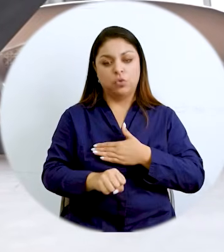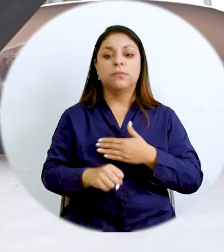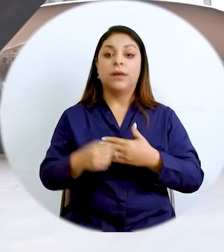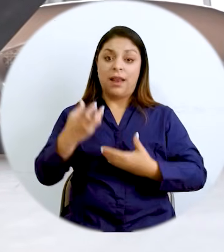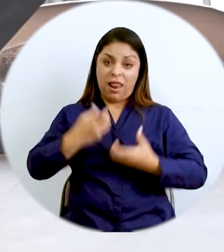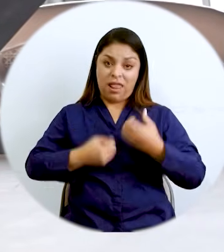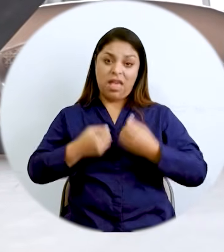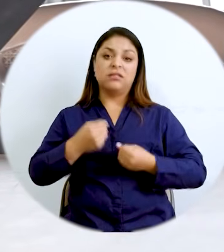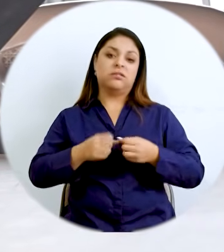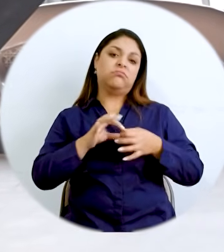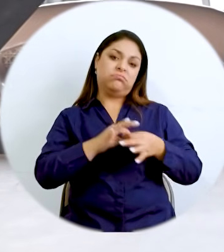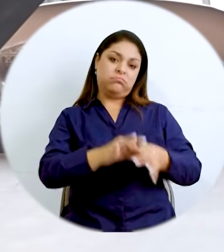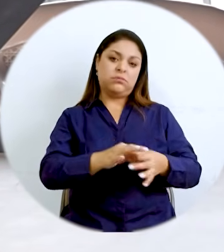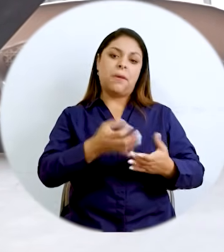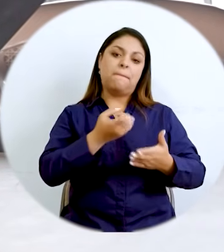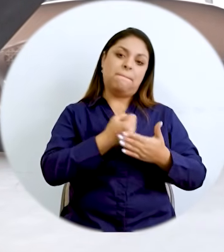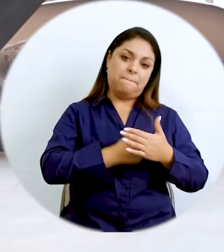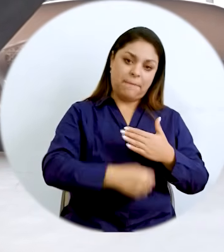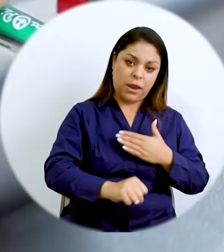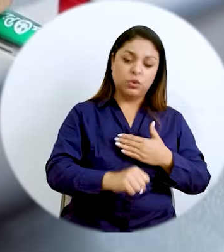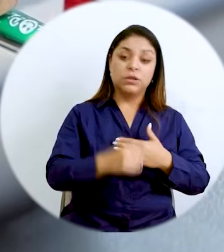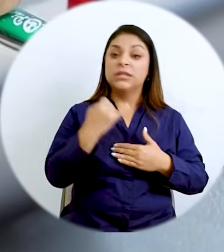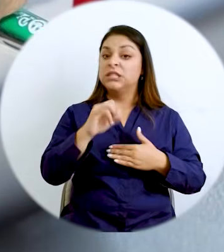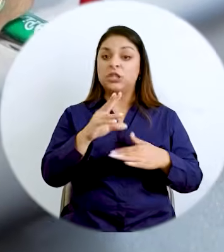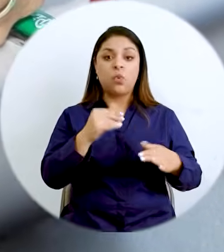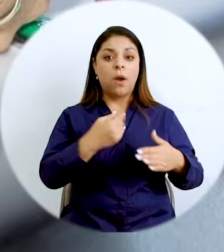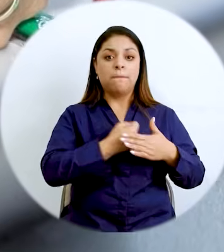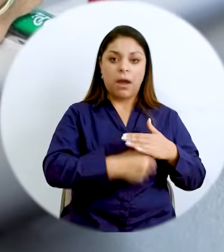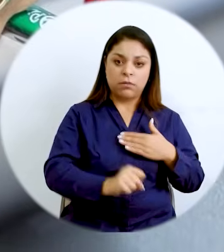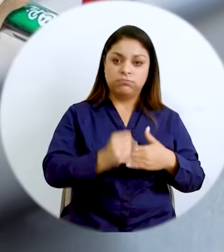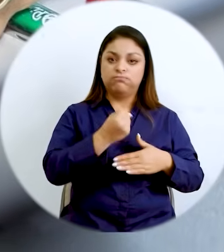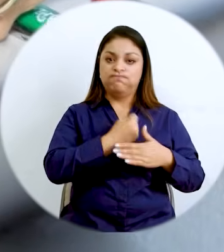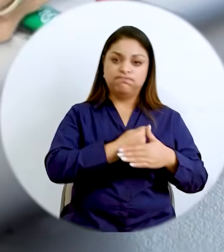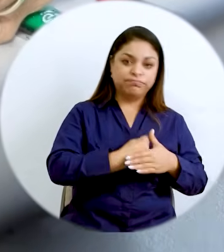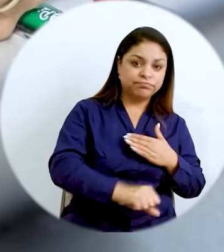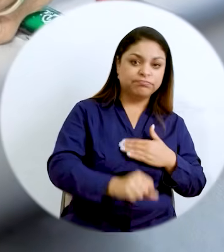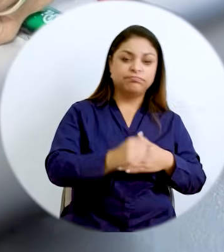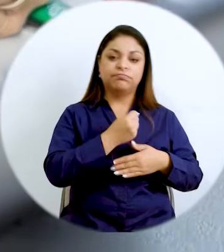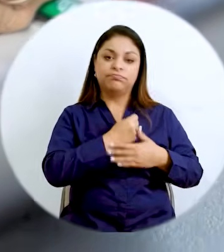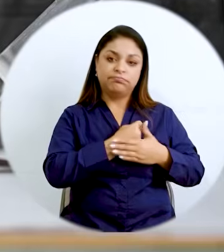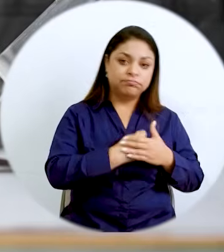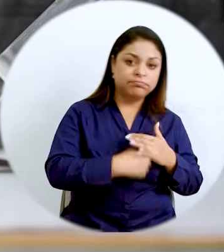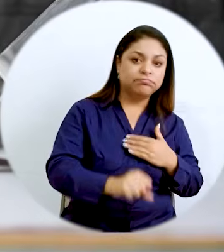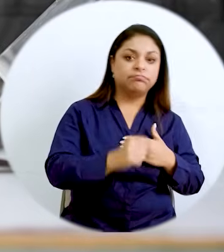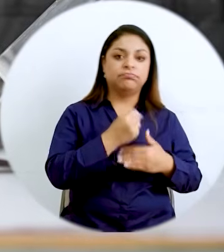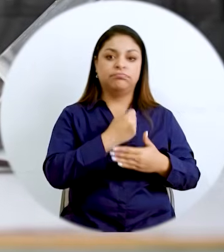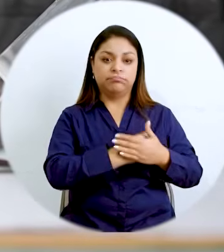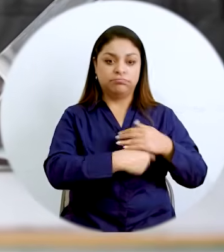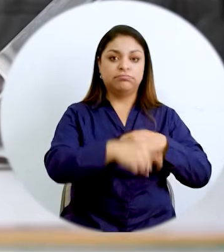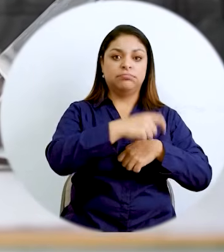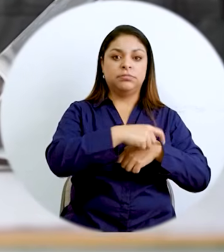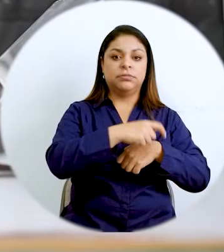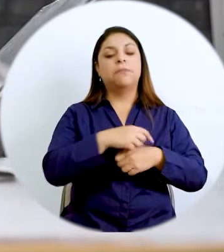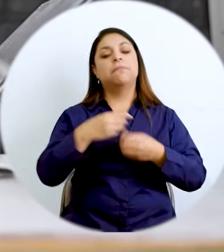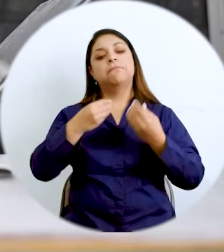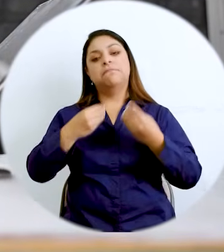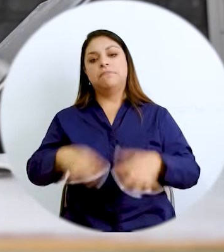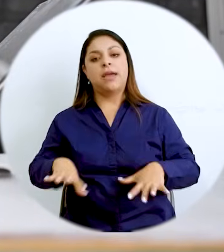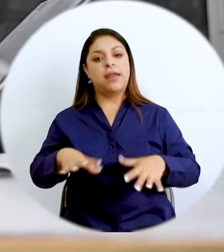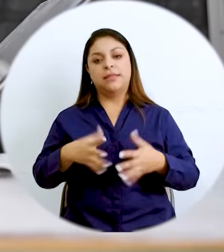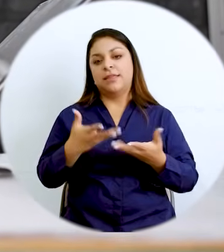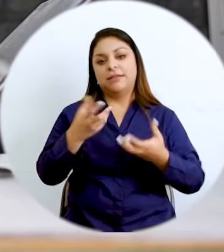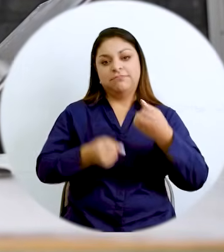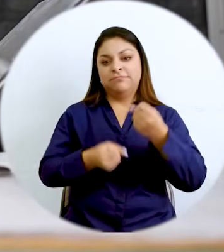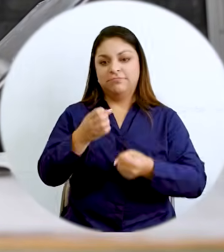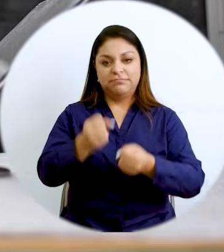una lactancia que está relacionada con el parto. Entonces, cuando no tenemos suficientes partos o con la periodicidad que debe tener, se